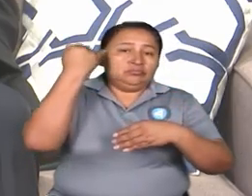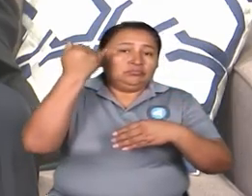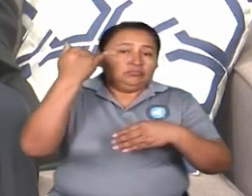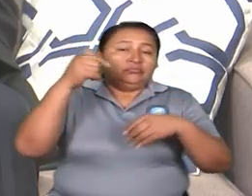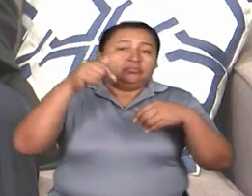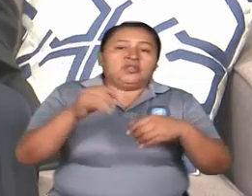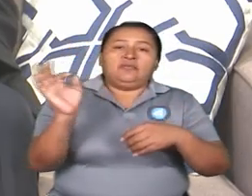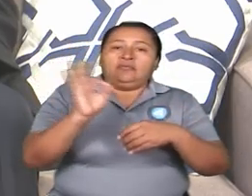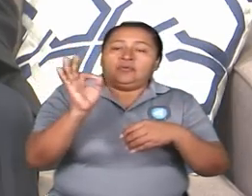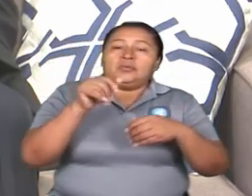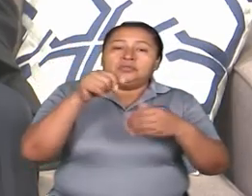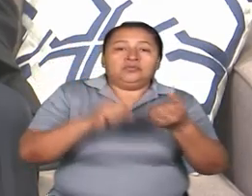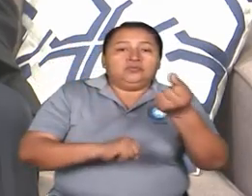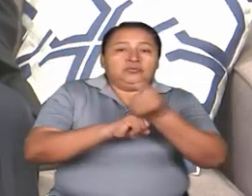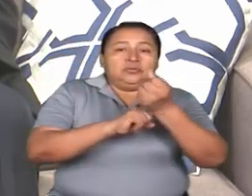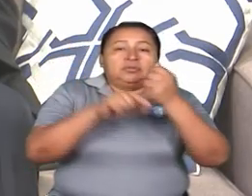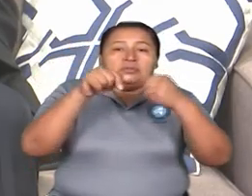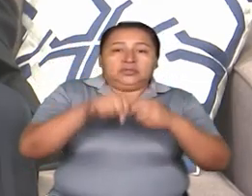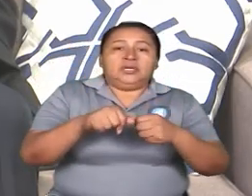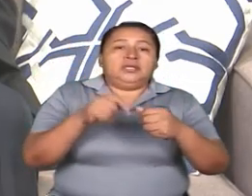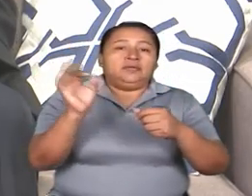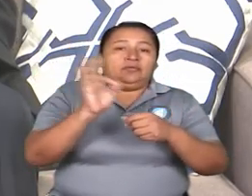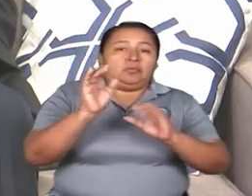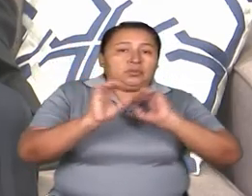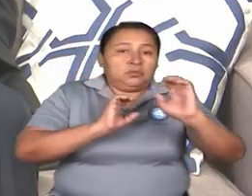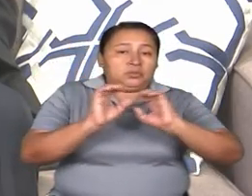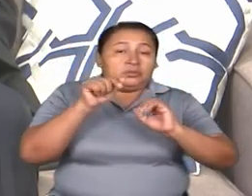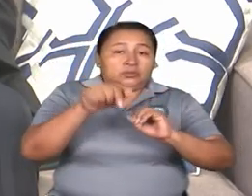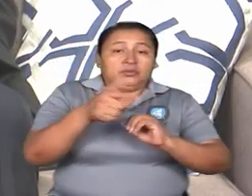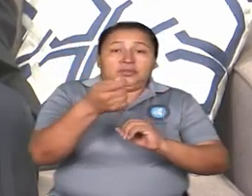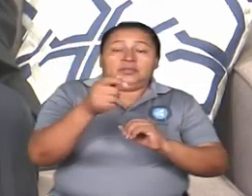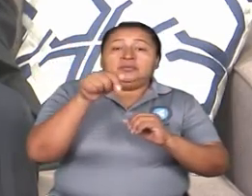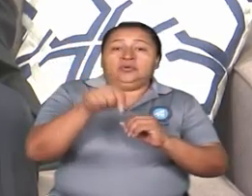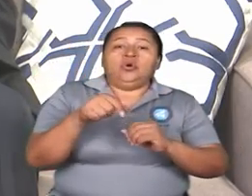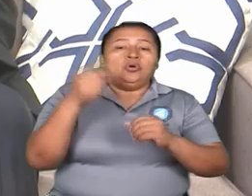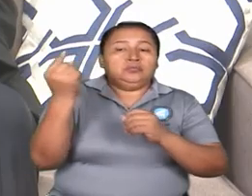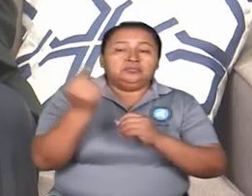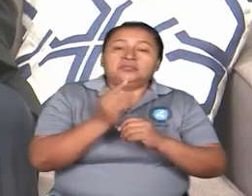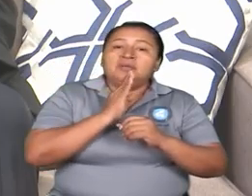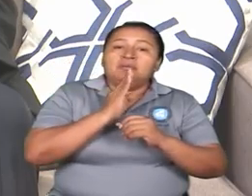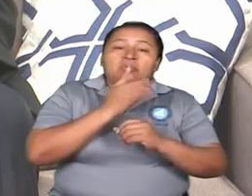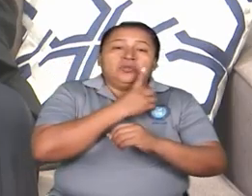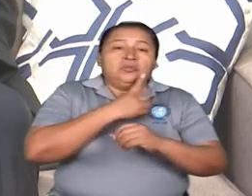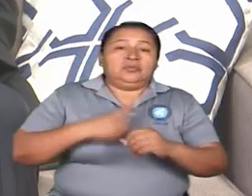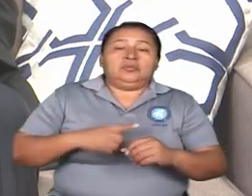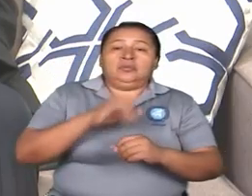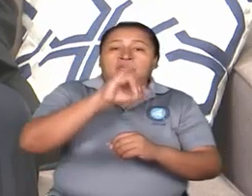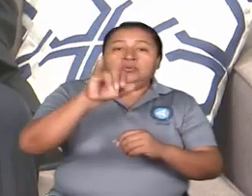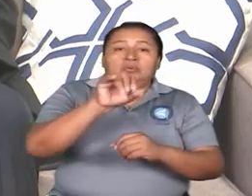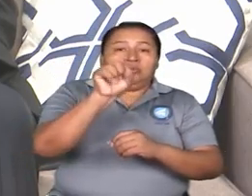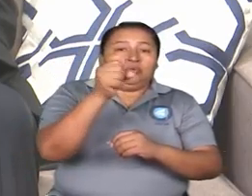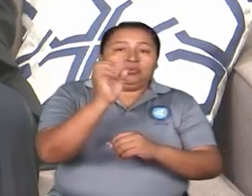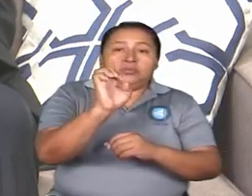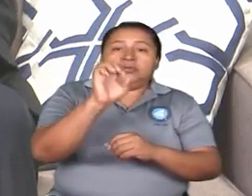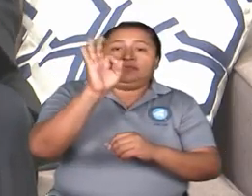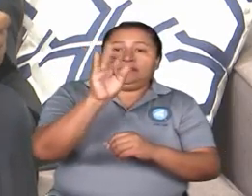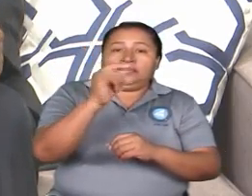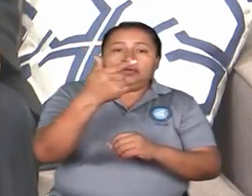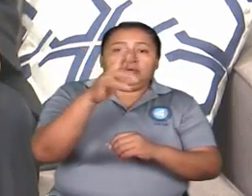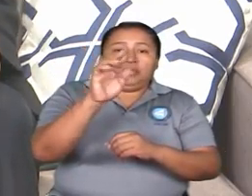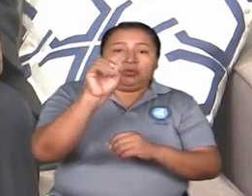de conformación y consolidación de este medio de comunicación. Es así que hoy conversamos con nuestro diputado José Figueroa, quien además